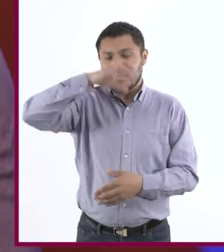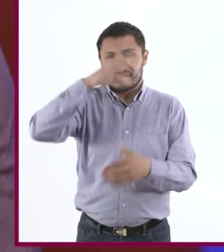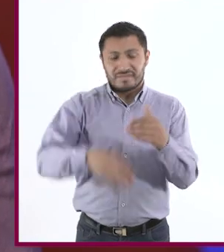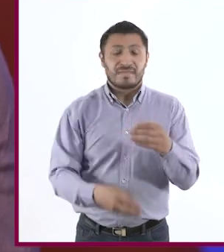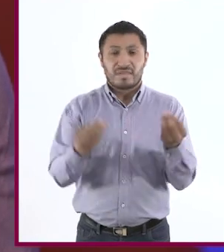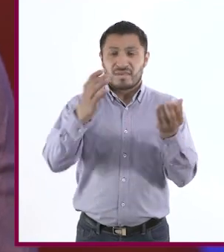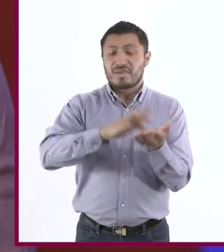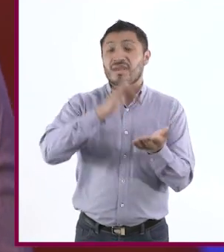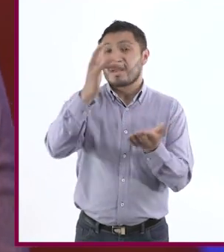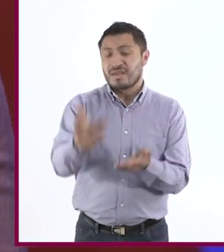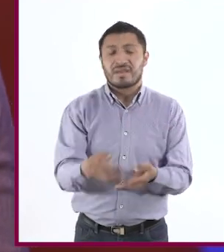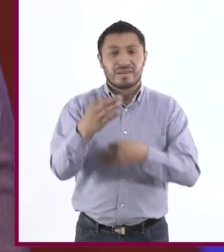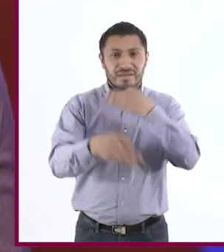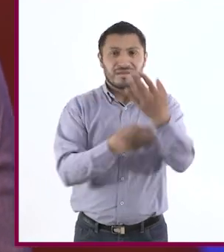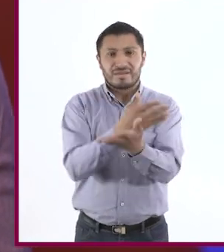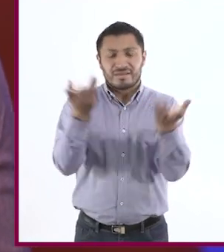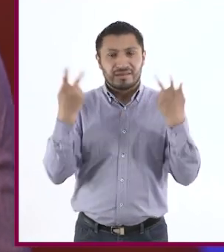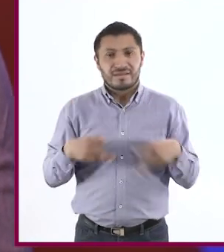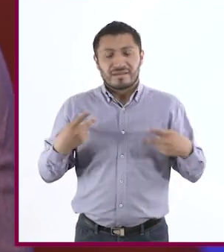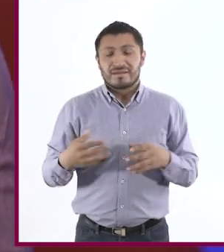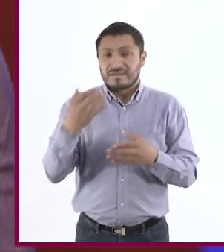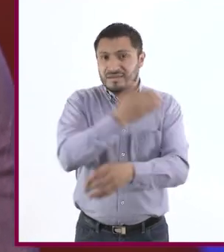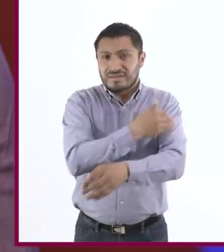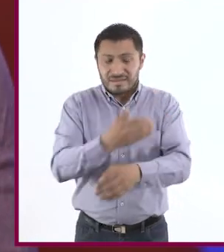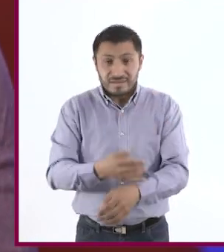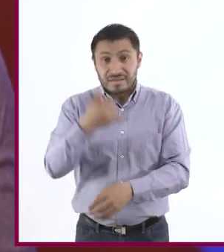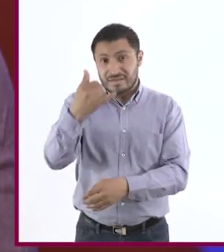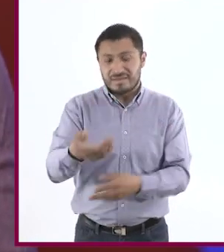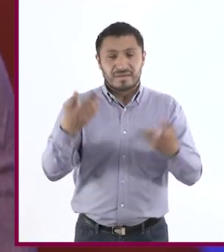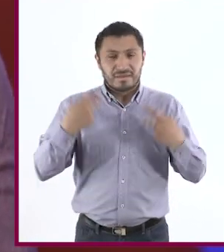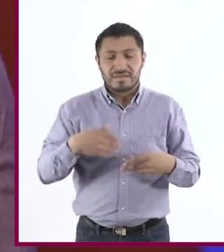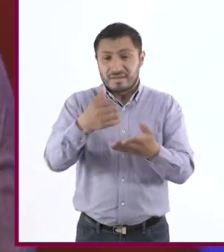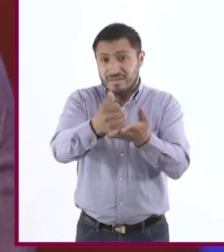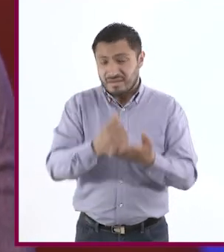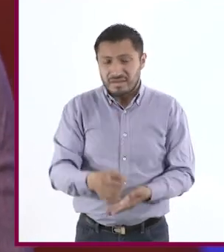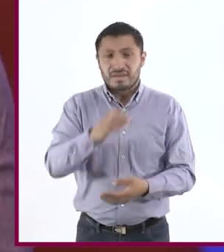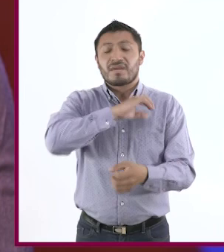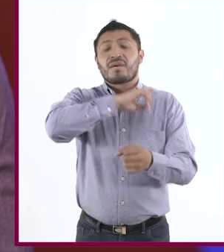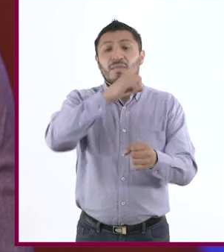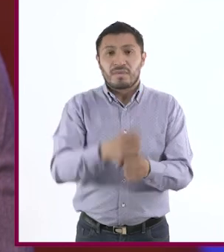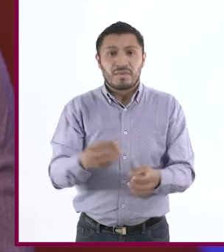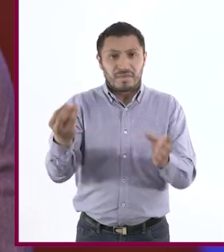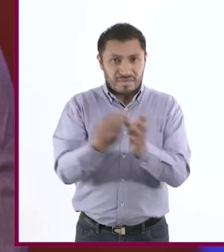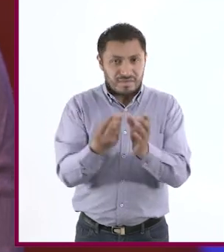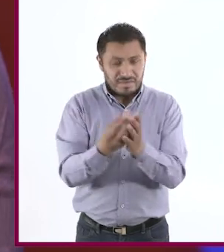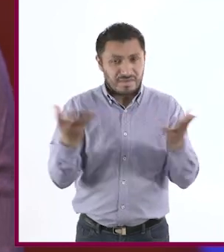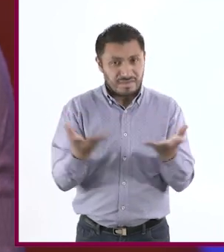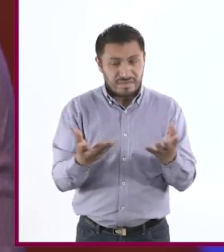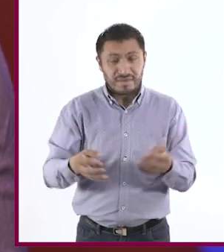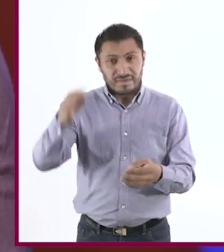todo. Muchísimas gracias a todas y todos quienes nos acompañaron y a quienes nos ayudan a hacer posible este programa.